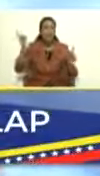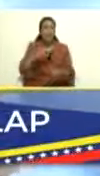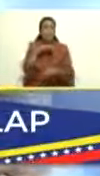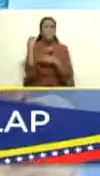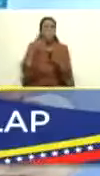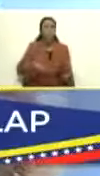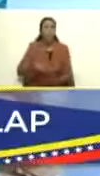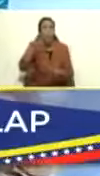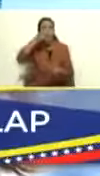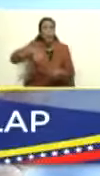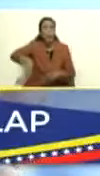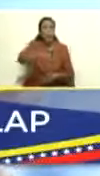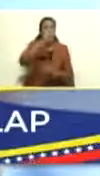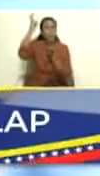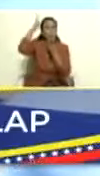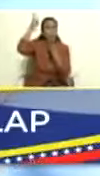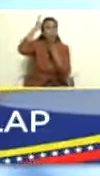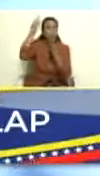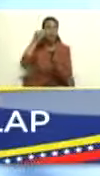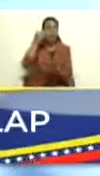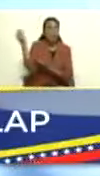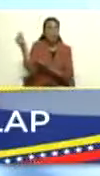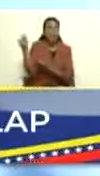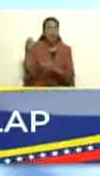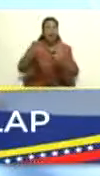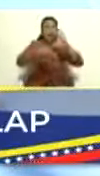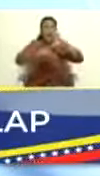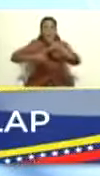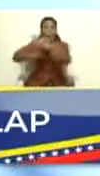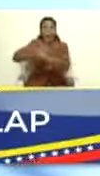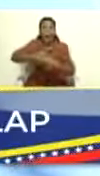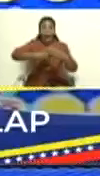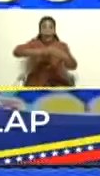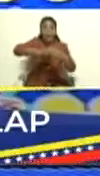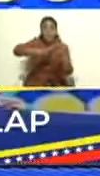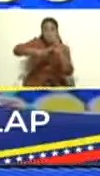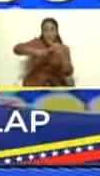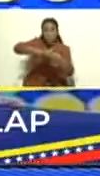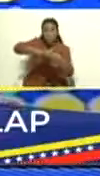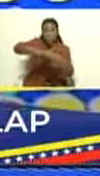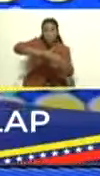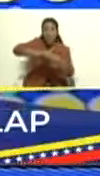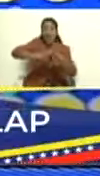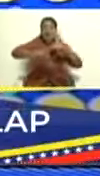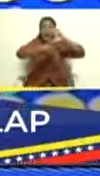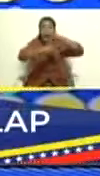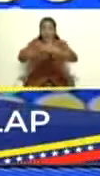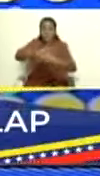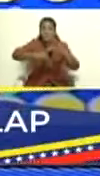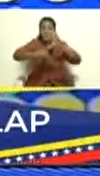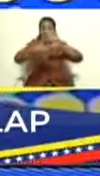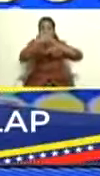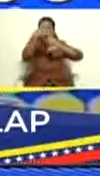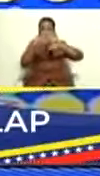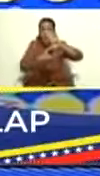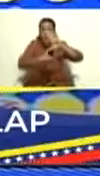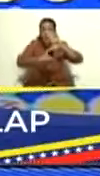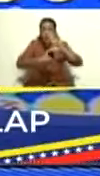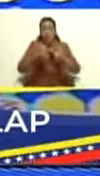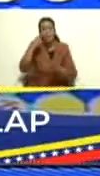indígena en Venezuela y en la América. Y yo siempre cuando agarro un